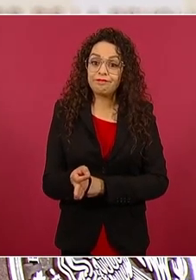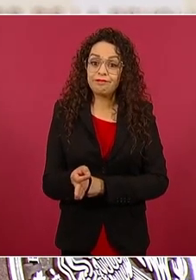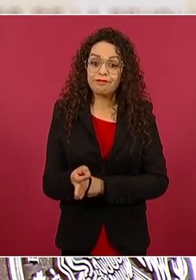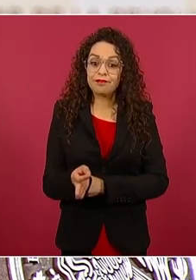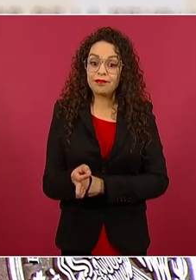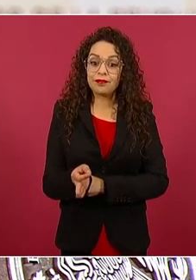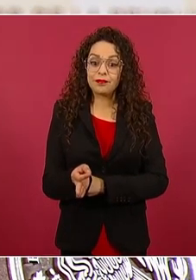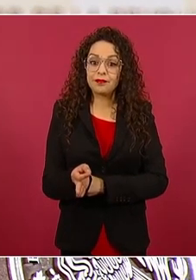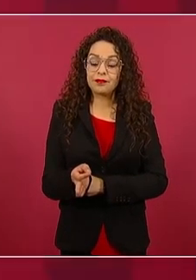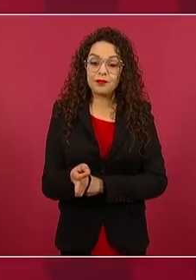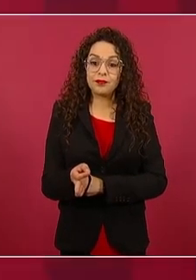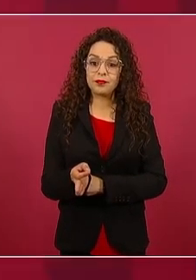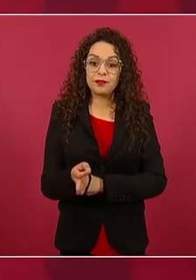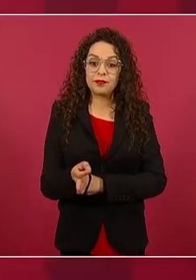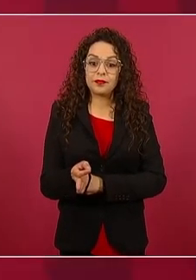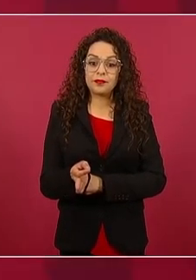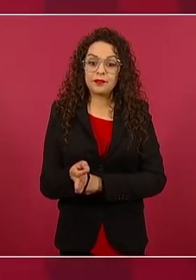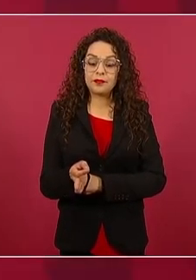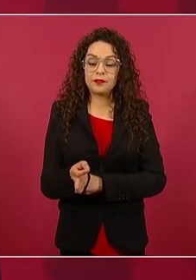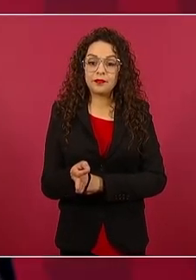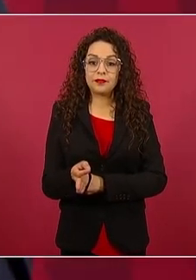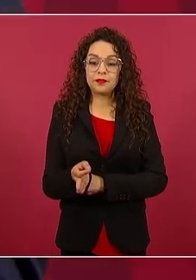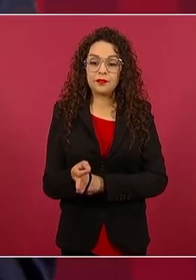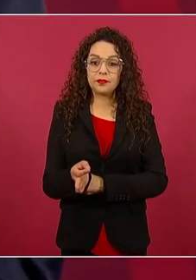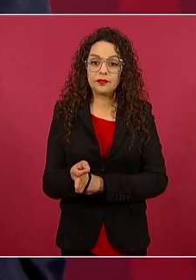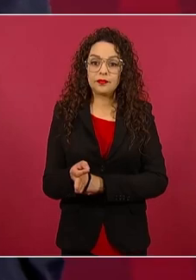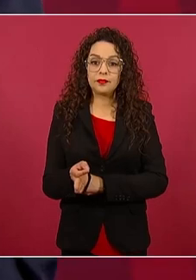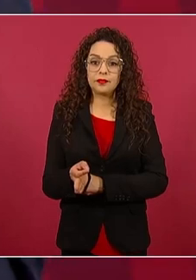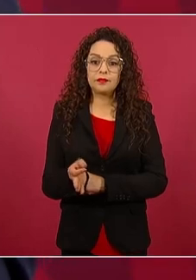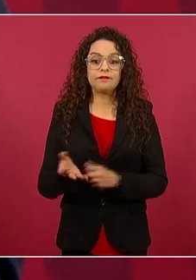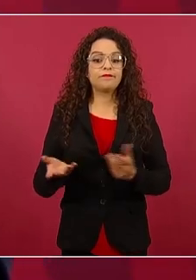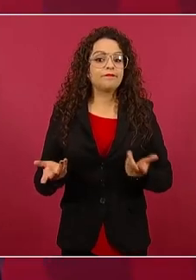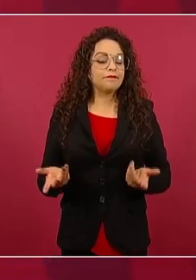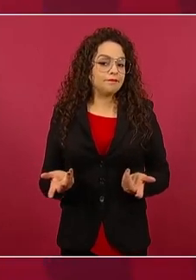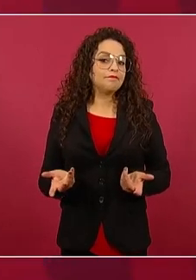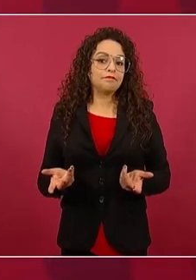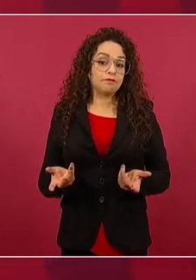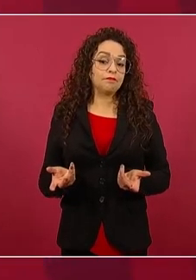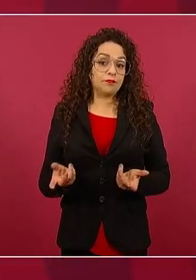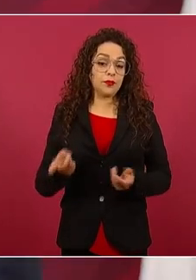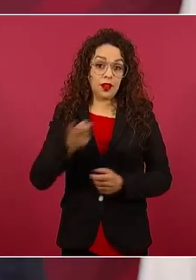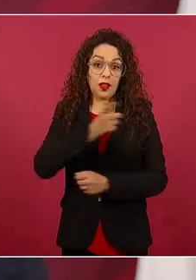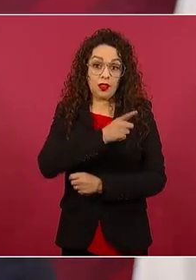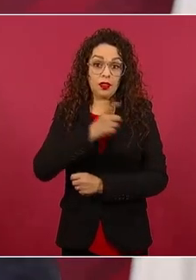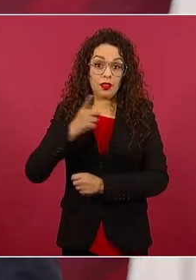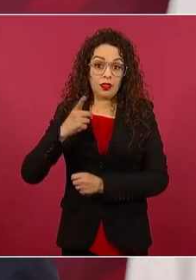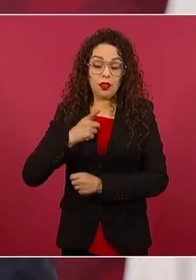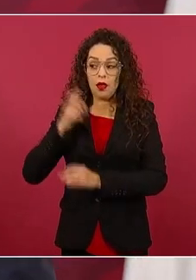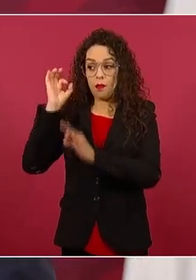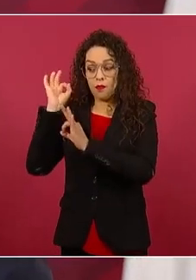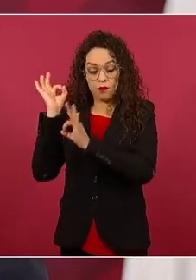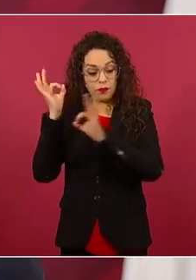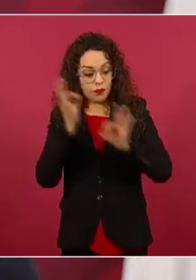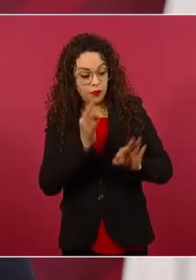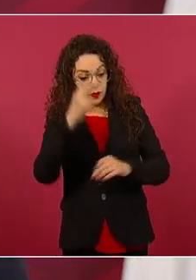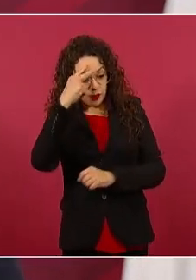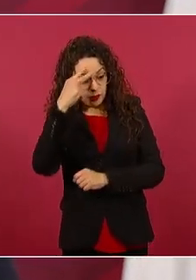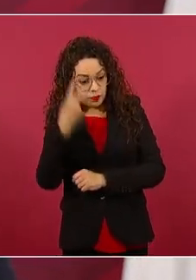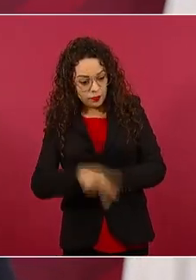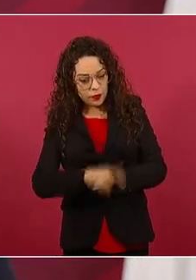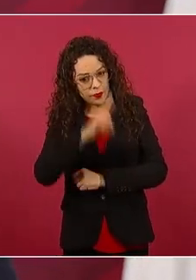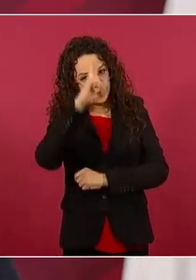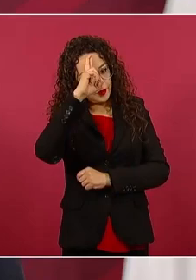Y que nos van a tener que tratar con respeto, como lo